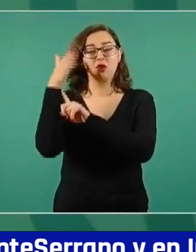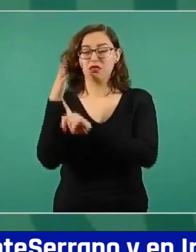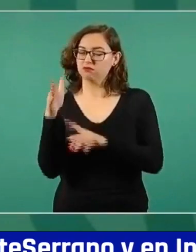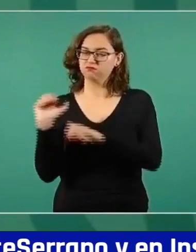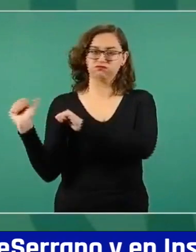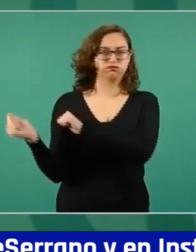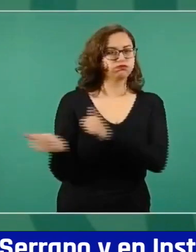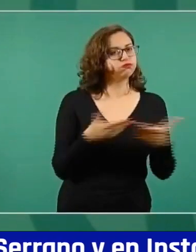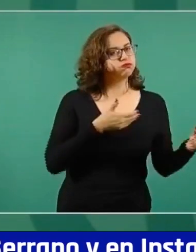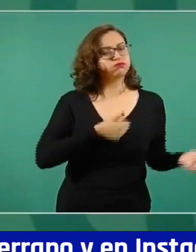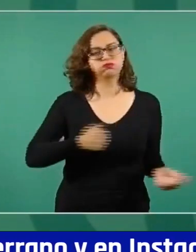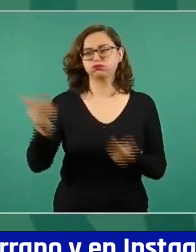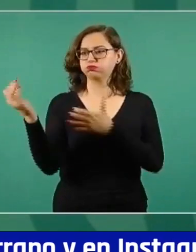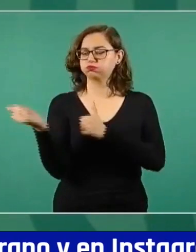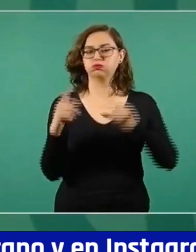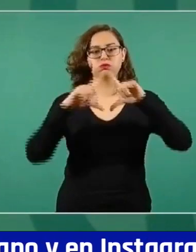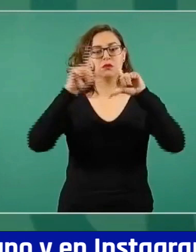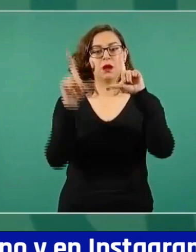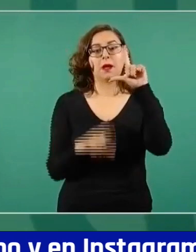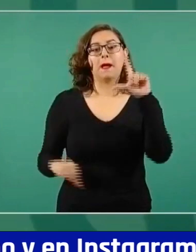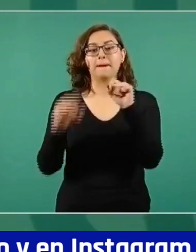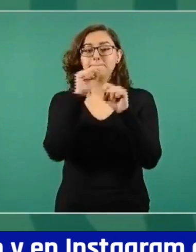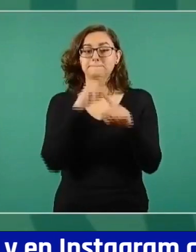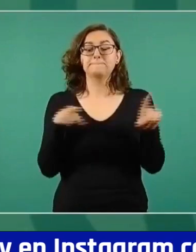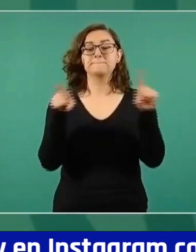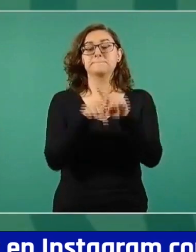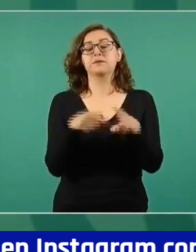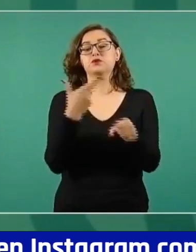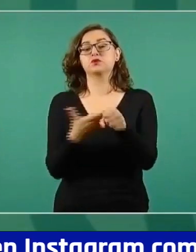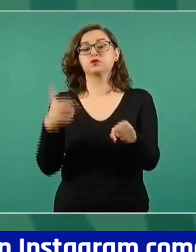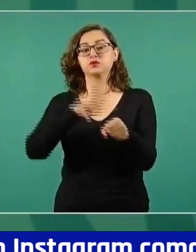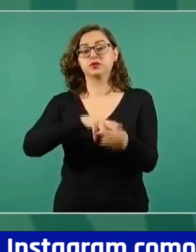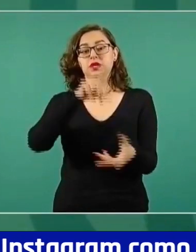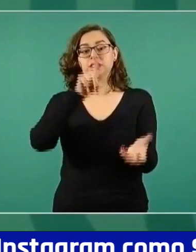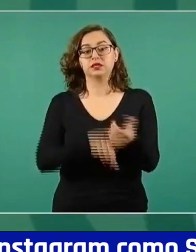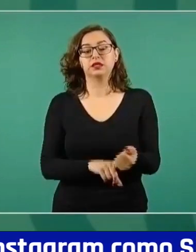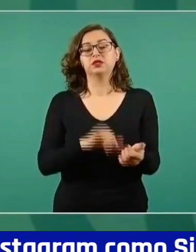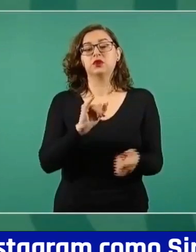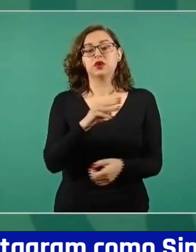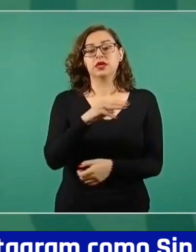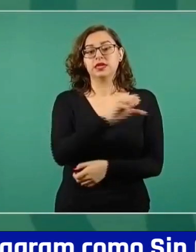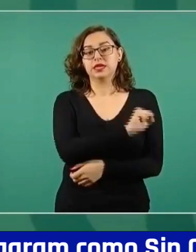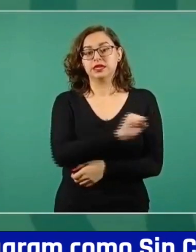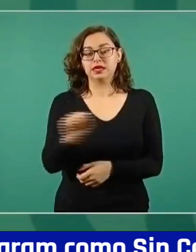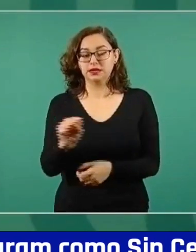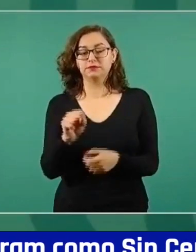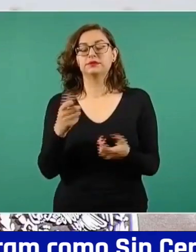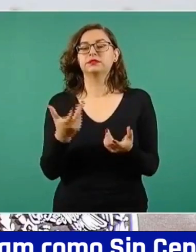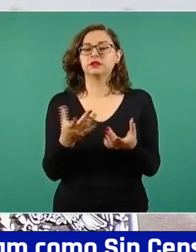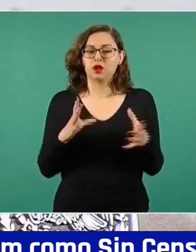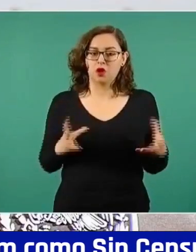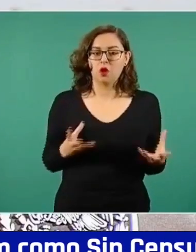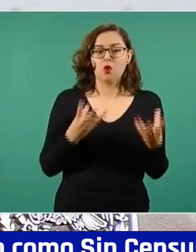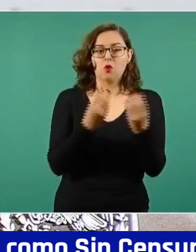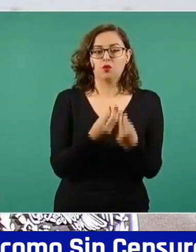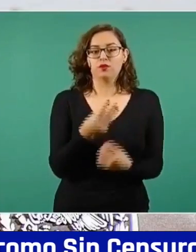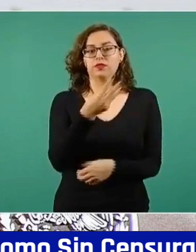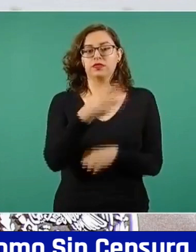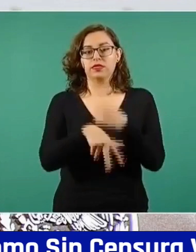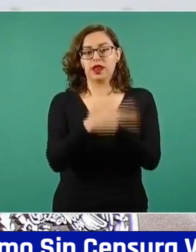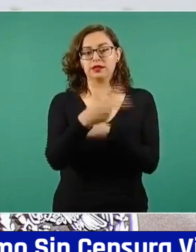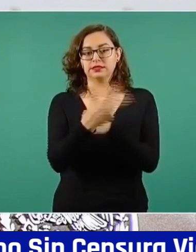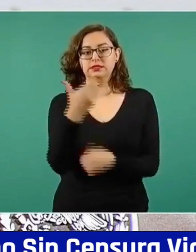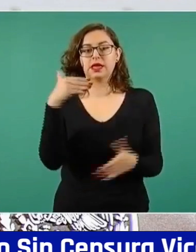nacional. Además, se han brindado servicios interhospitalarios con el Instituto Mexicano del Seguro Social, con el apoyo de nuestros más de